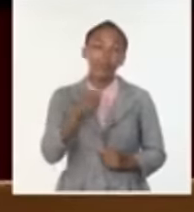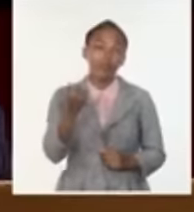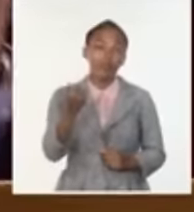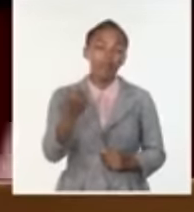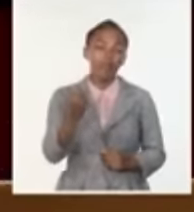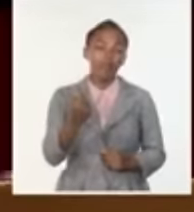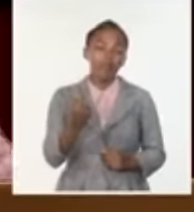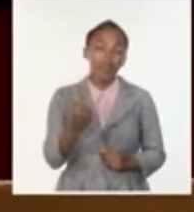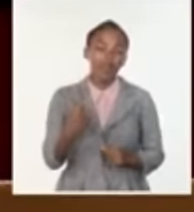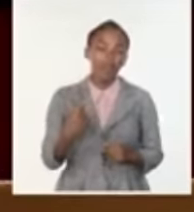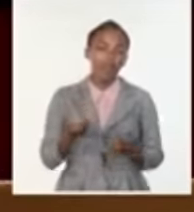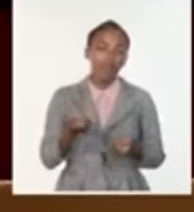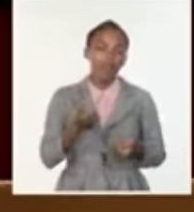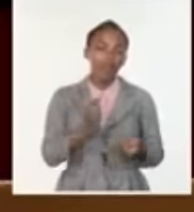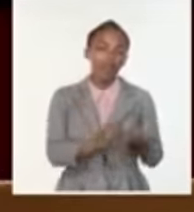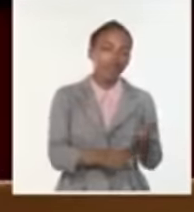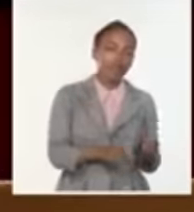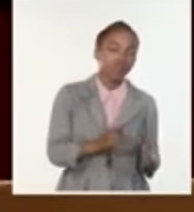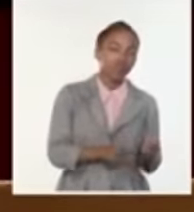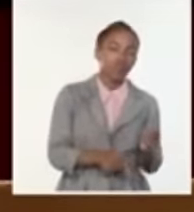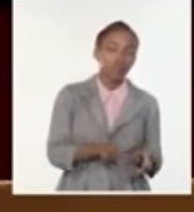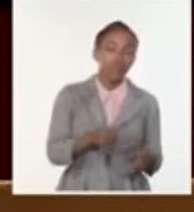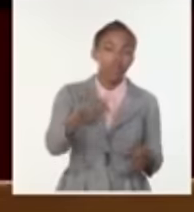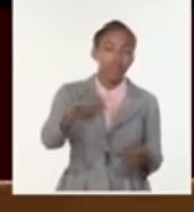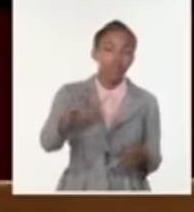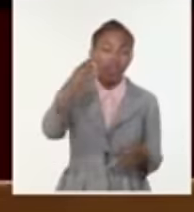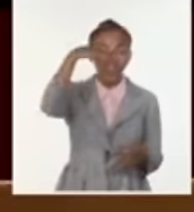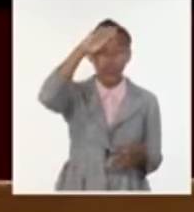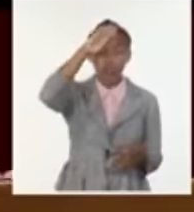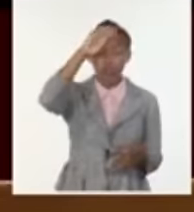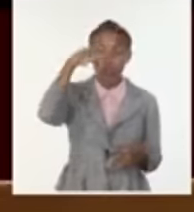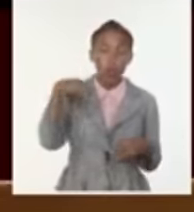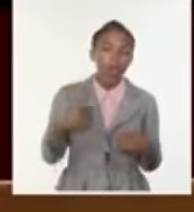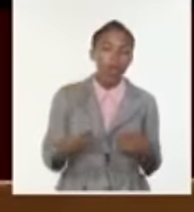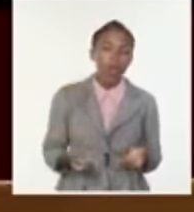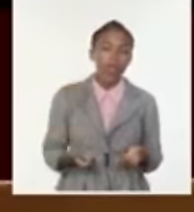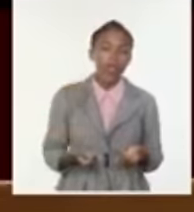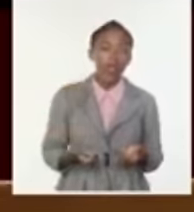hecho según las importaciones, las entradas al país, se estiman que unos